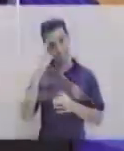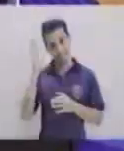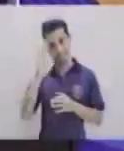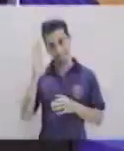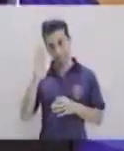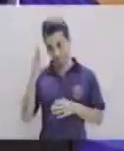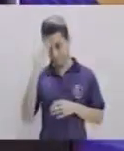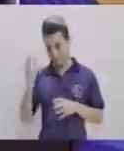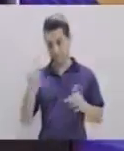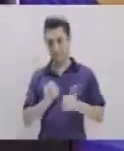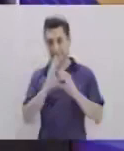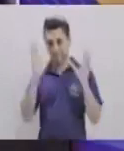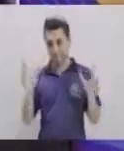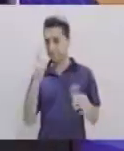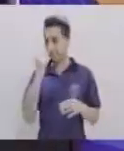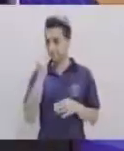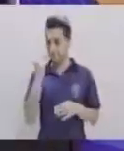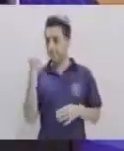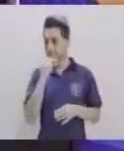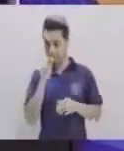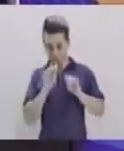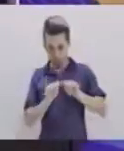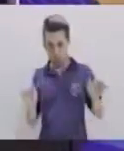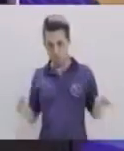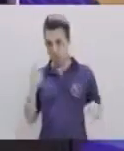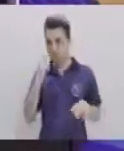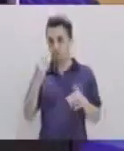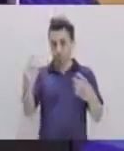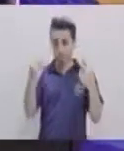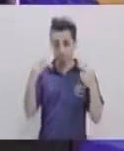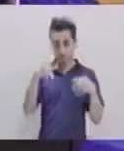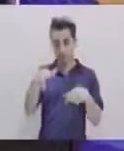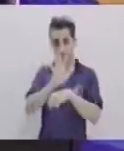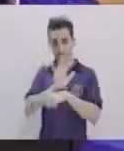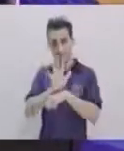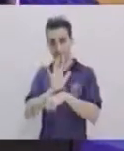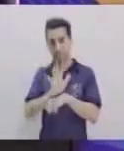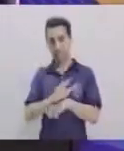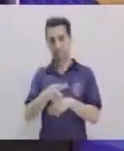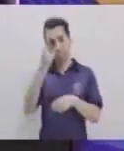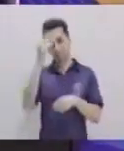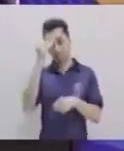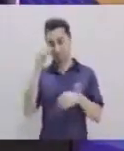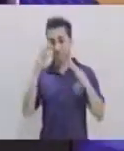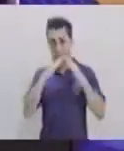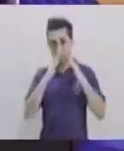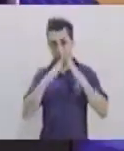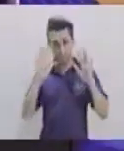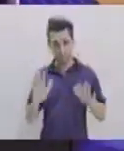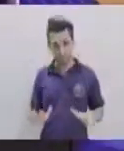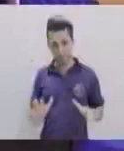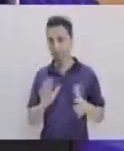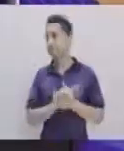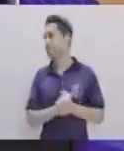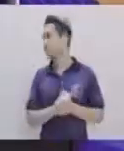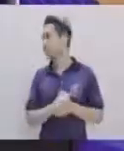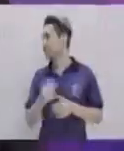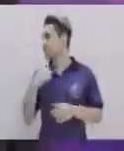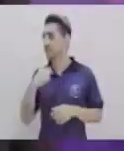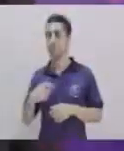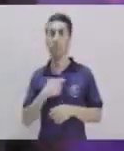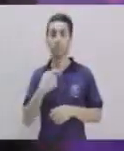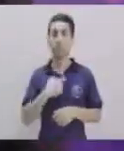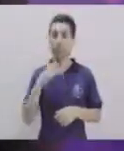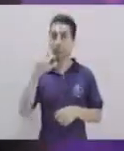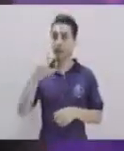Hola, buen día, niños y niñas que nos ven a través de la pantalla en este programa educativo Aprendo en Casa. Soy